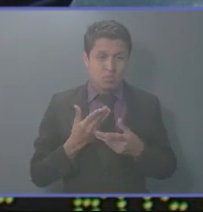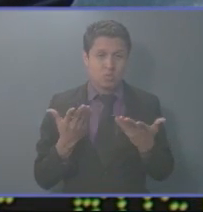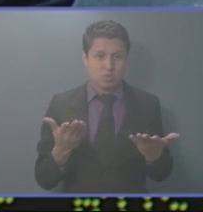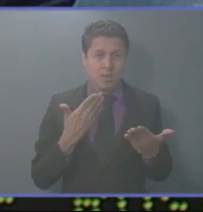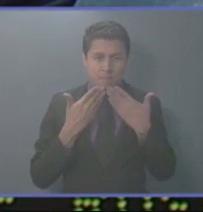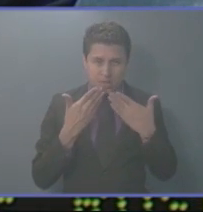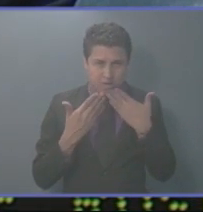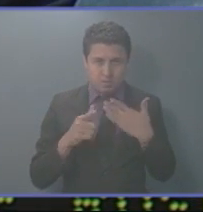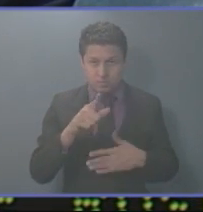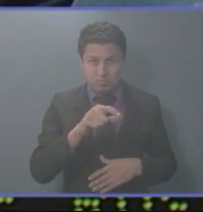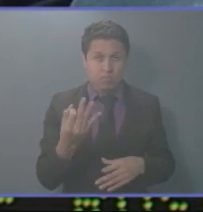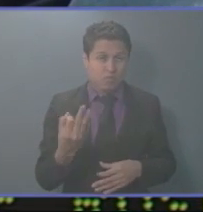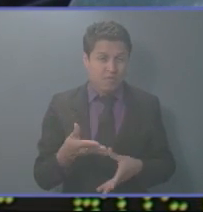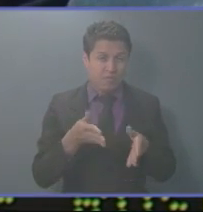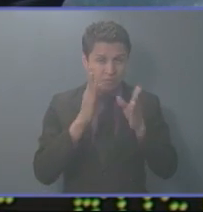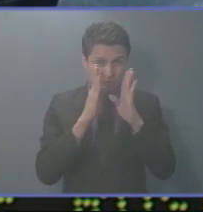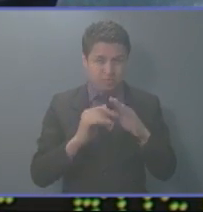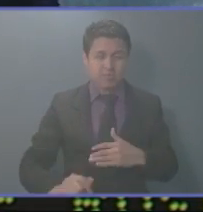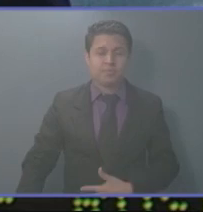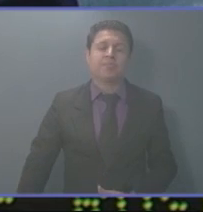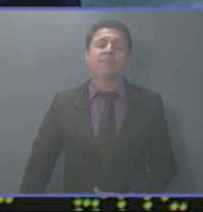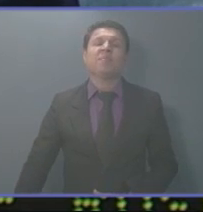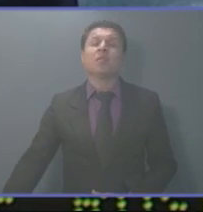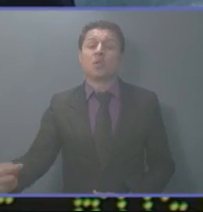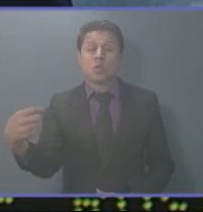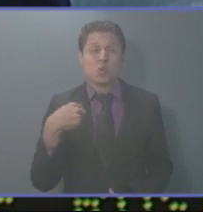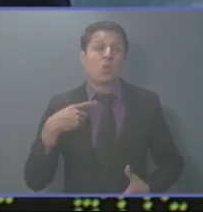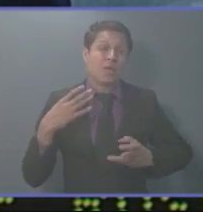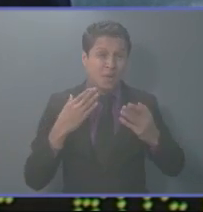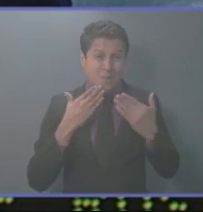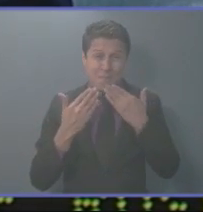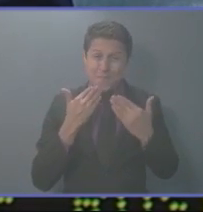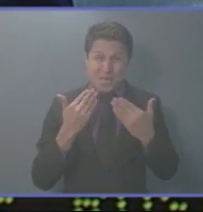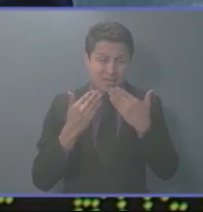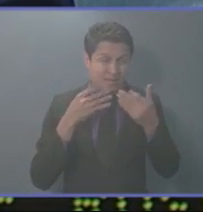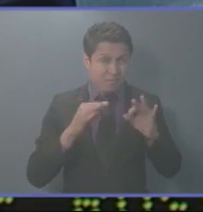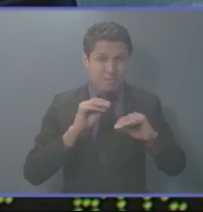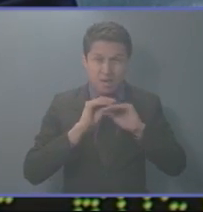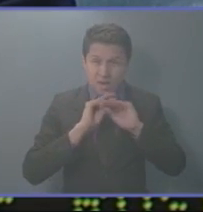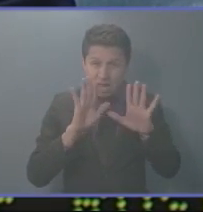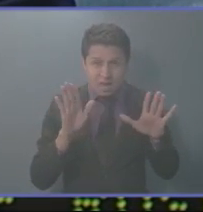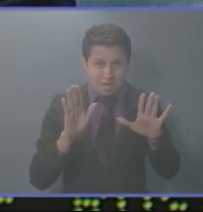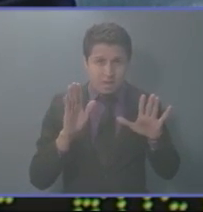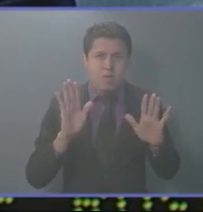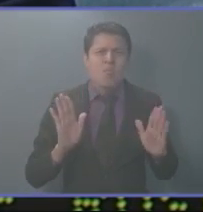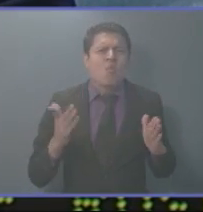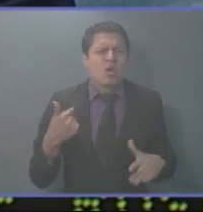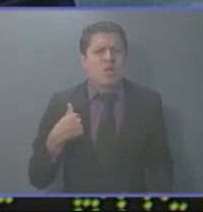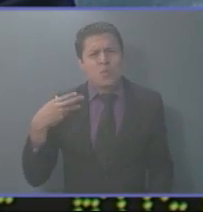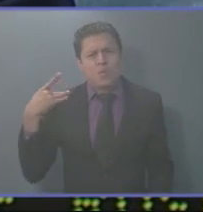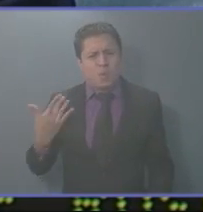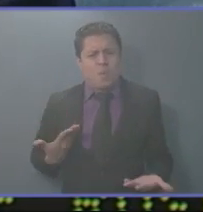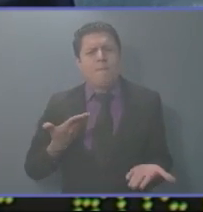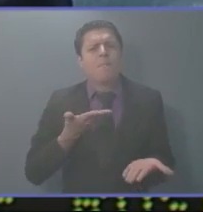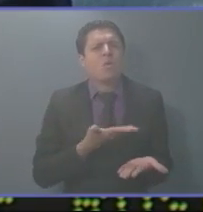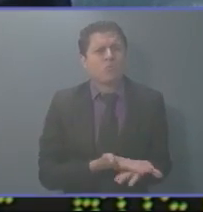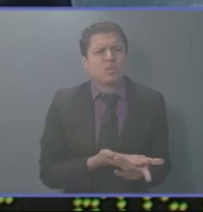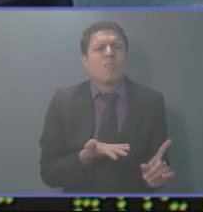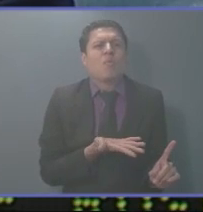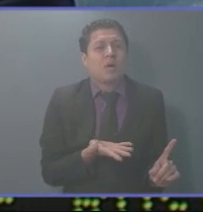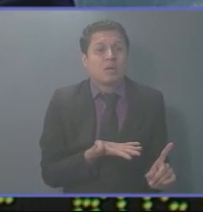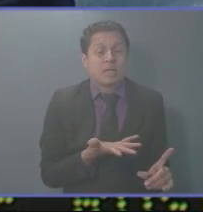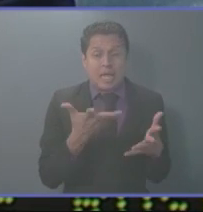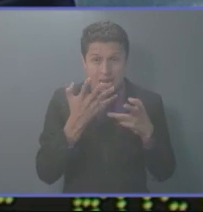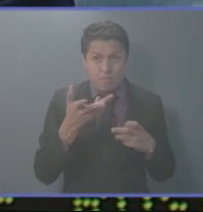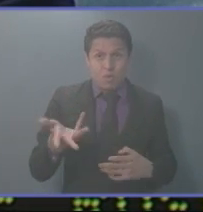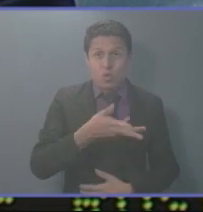siguiente. Quiero dejar claro que el espíritu de esta propuesta es unificar al